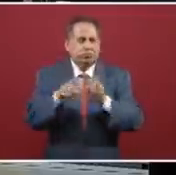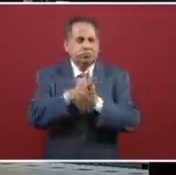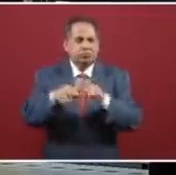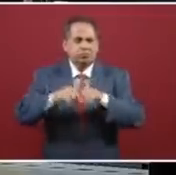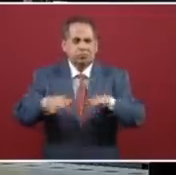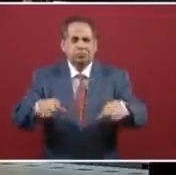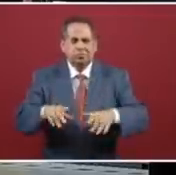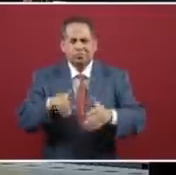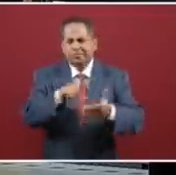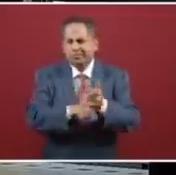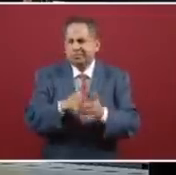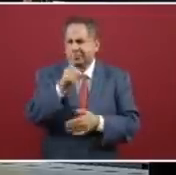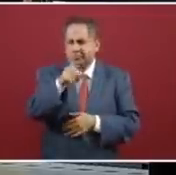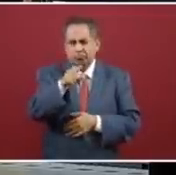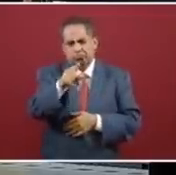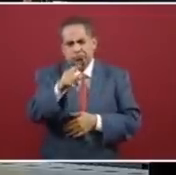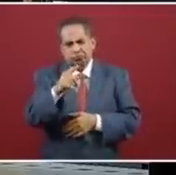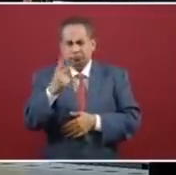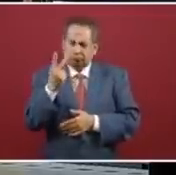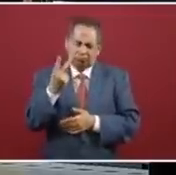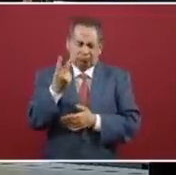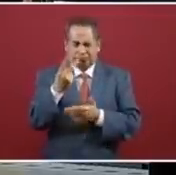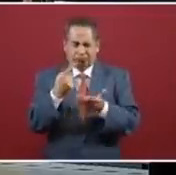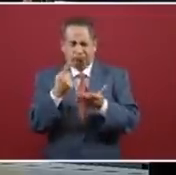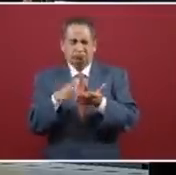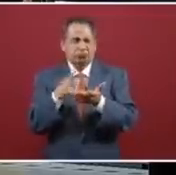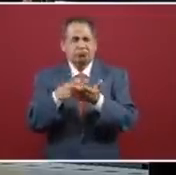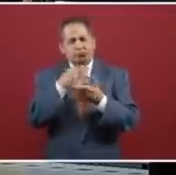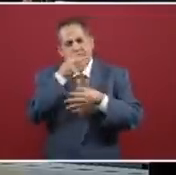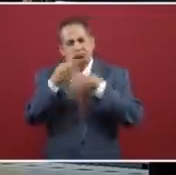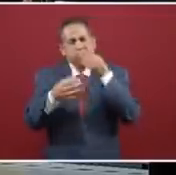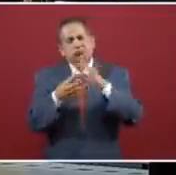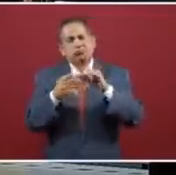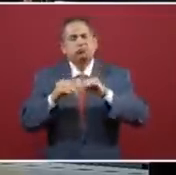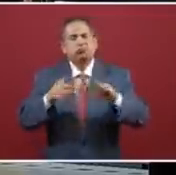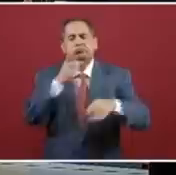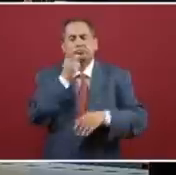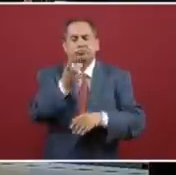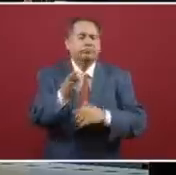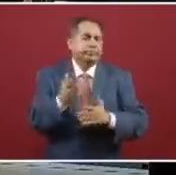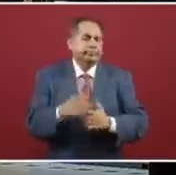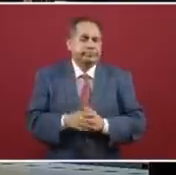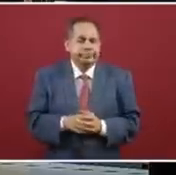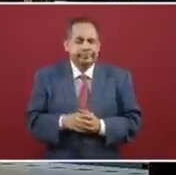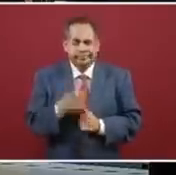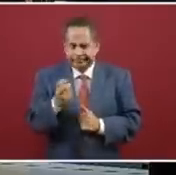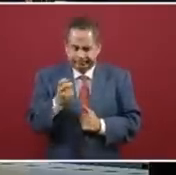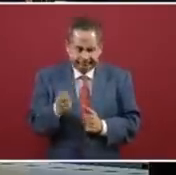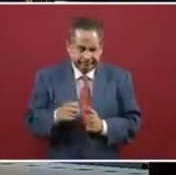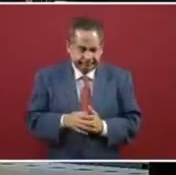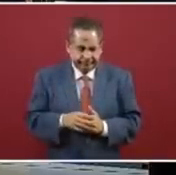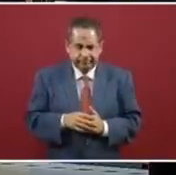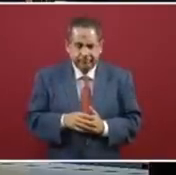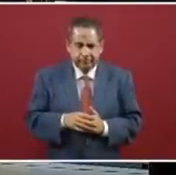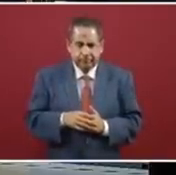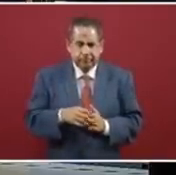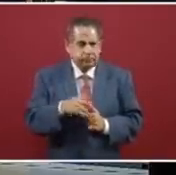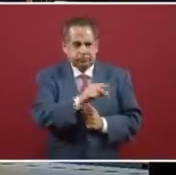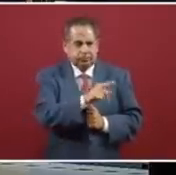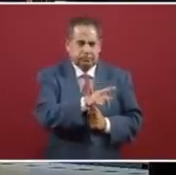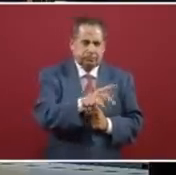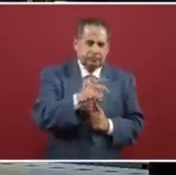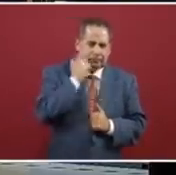hay por ahí algo que ha comentado ustedes unas dos ocasiones sobre eso de no se pasen